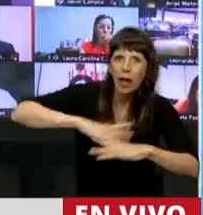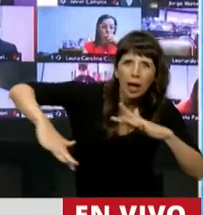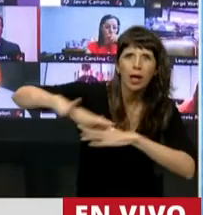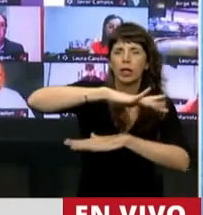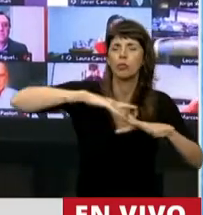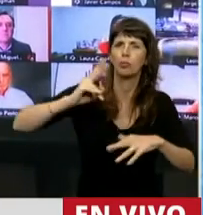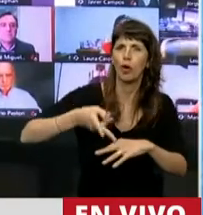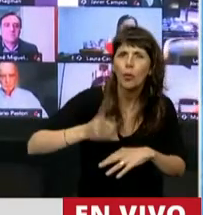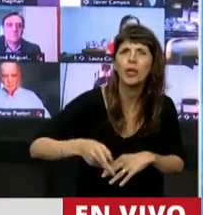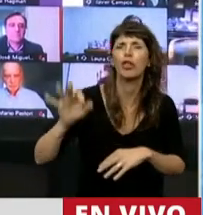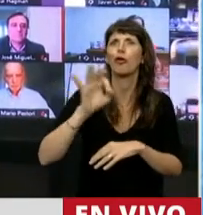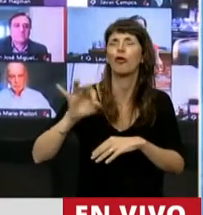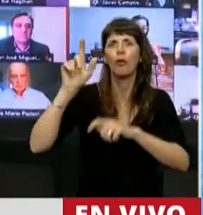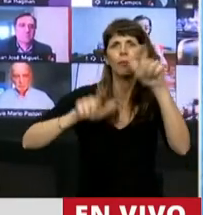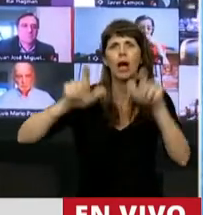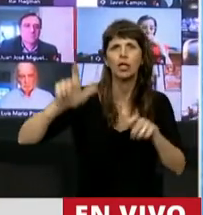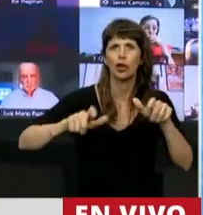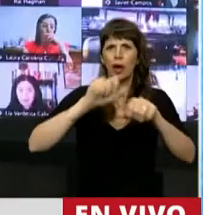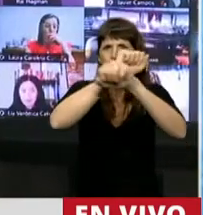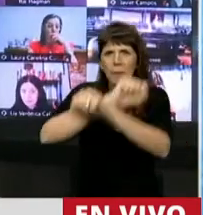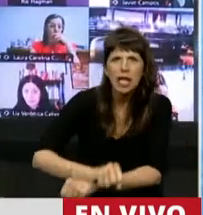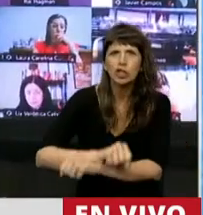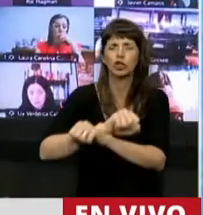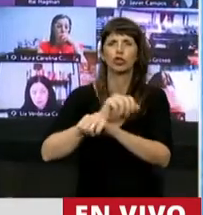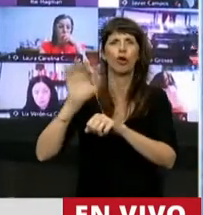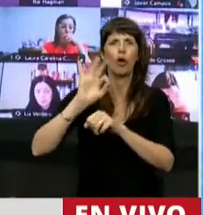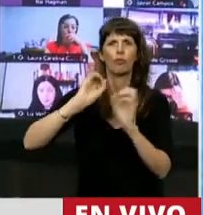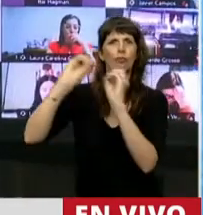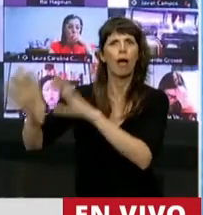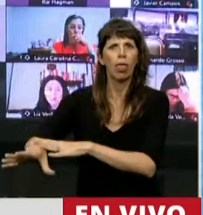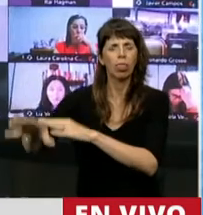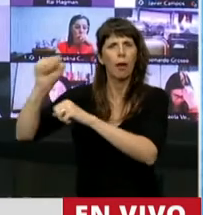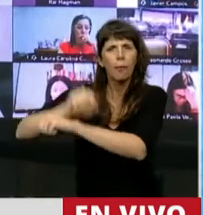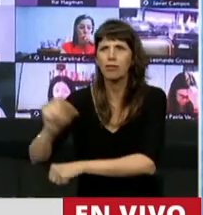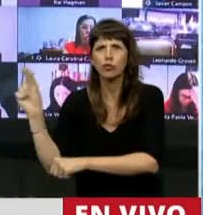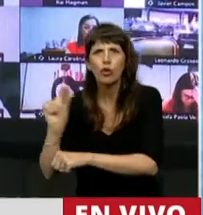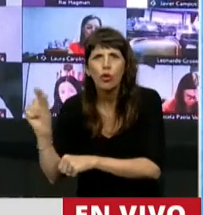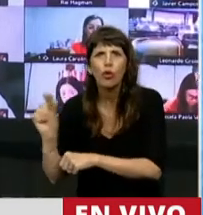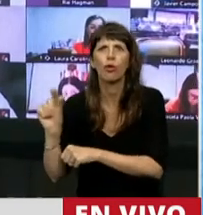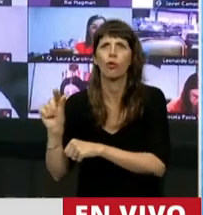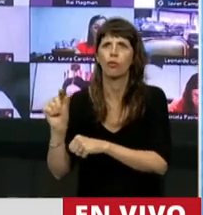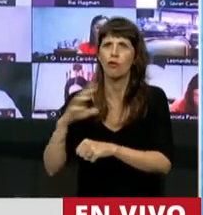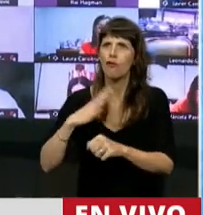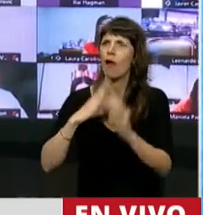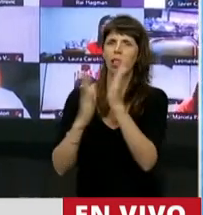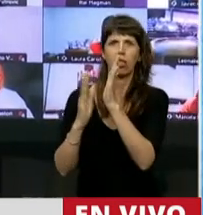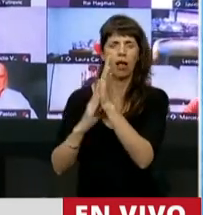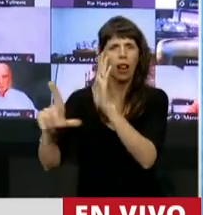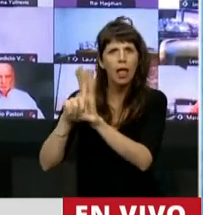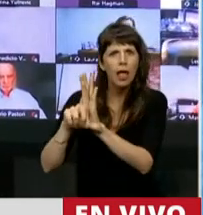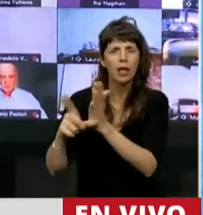sufren detenciones o demoras ilegales que en muchos casos pueden